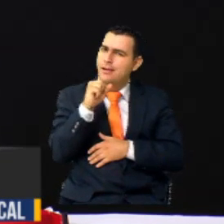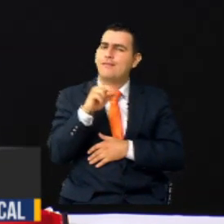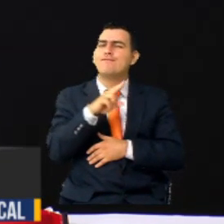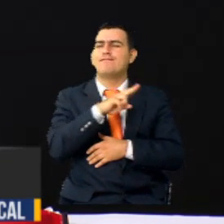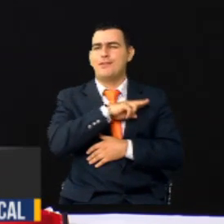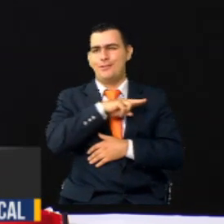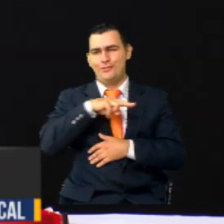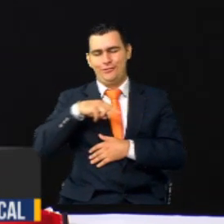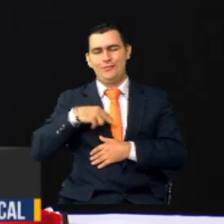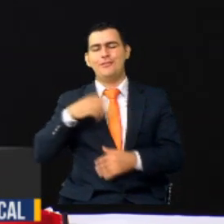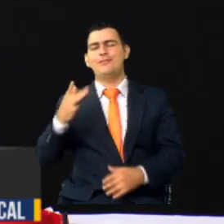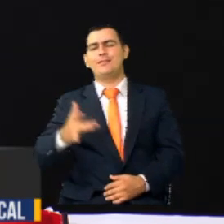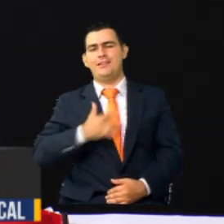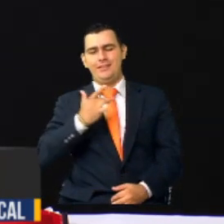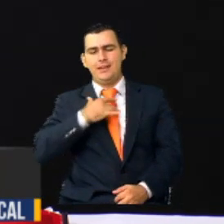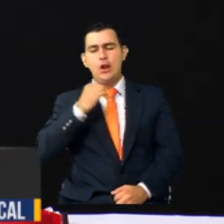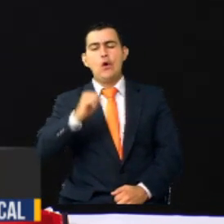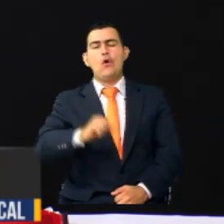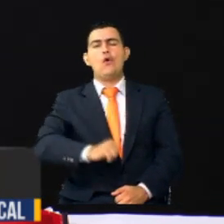por primera vez